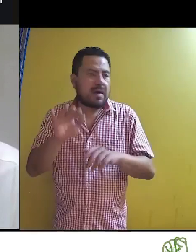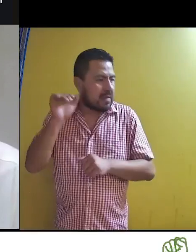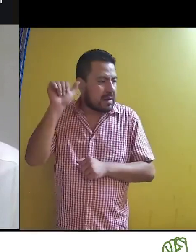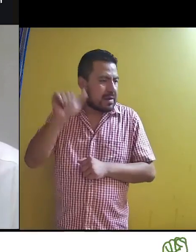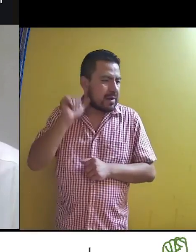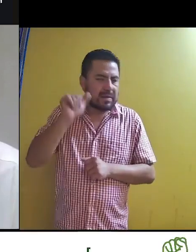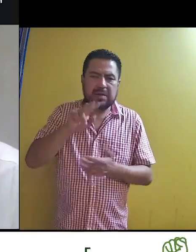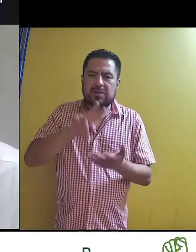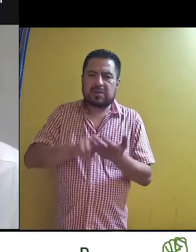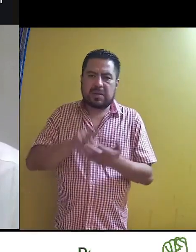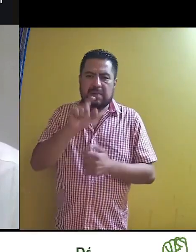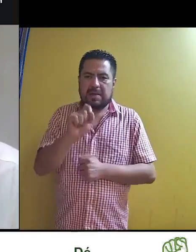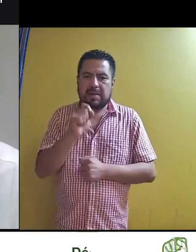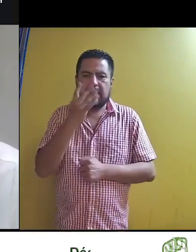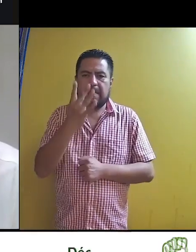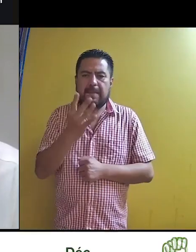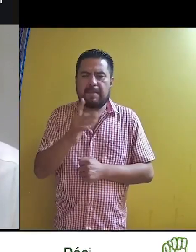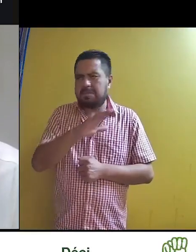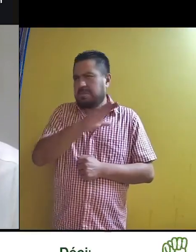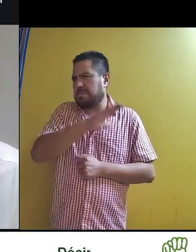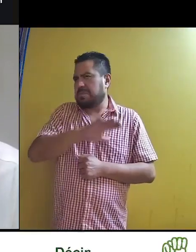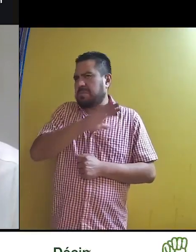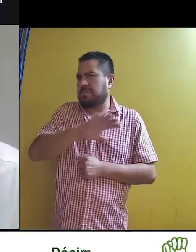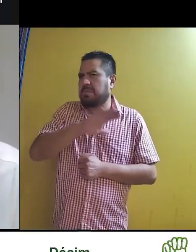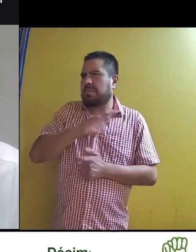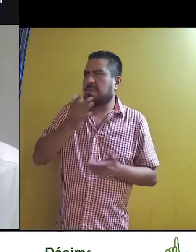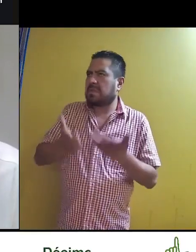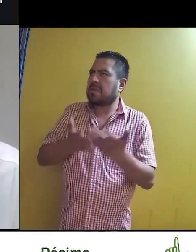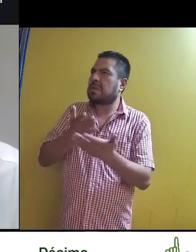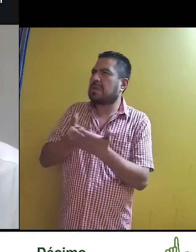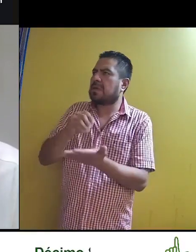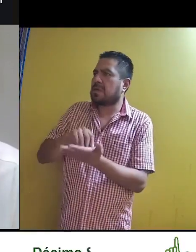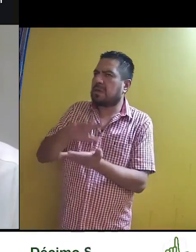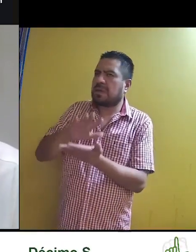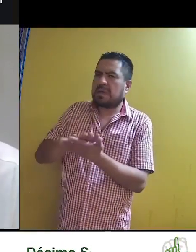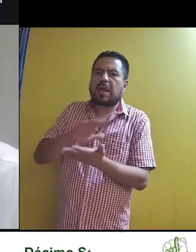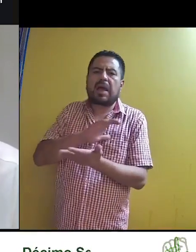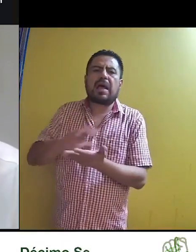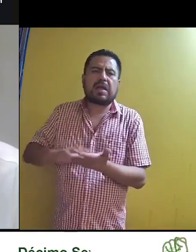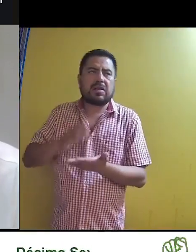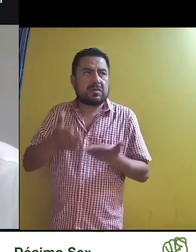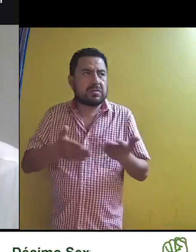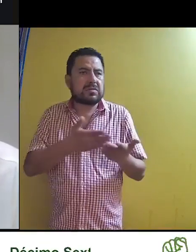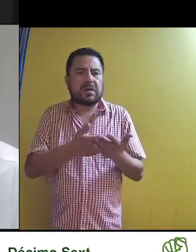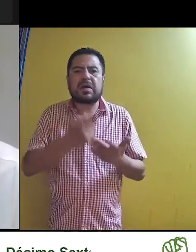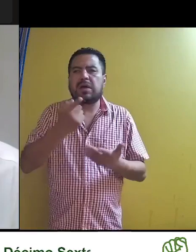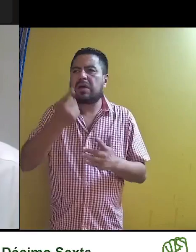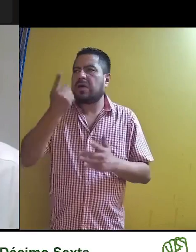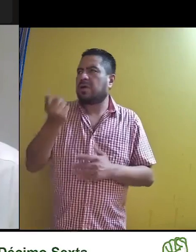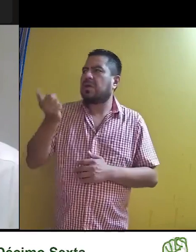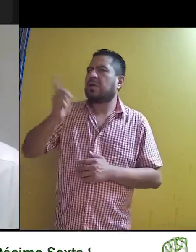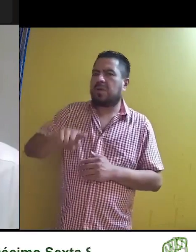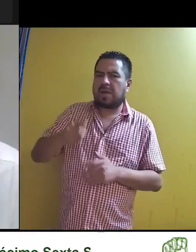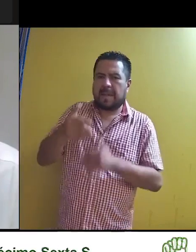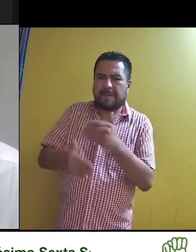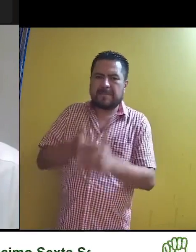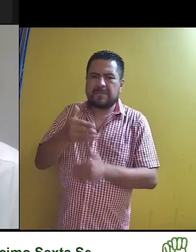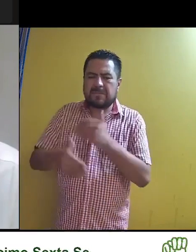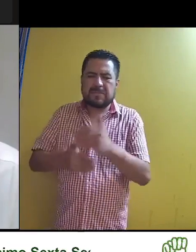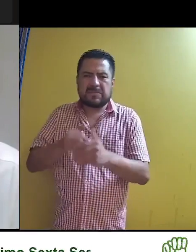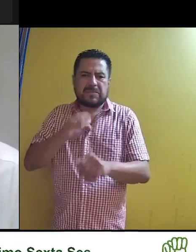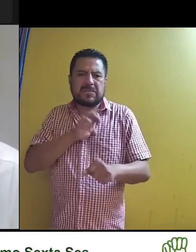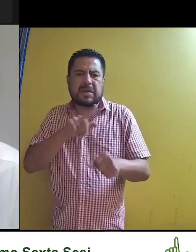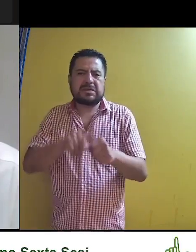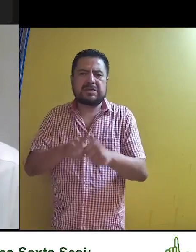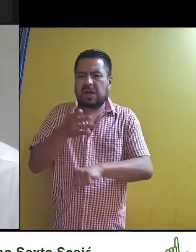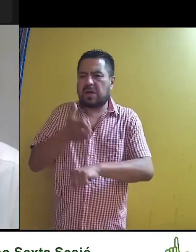del 2024 negó el registro de la candidatura solicitada y ordenó el inicio de un procedimiento ordinario sancionador